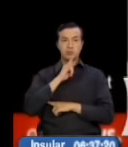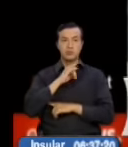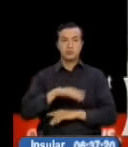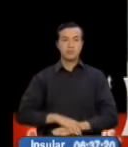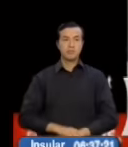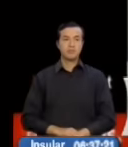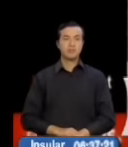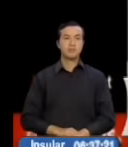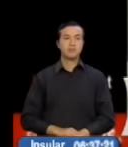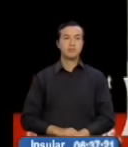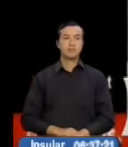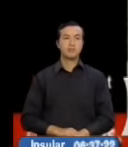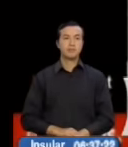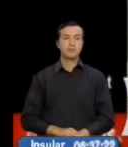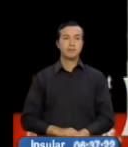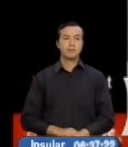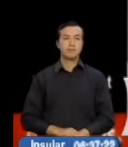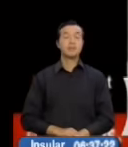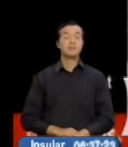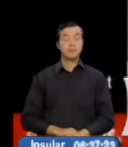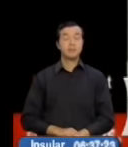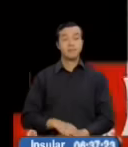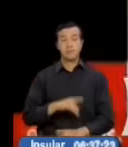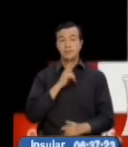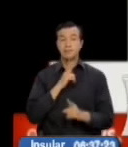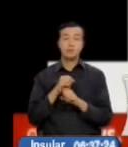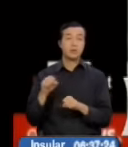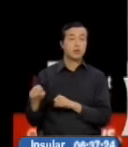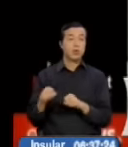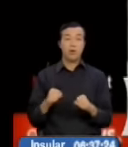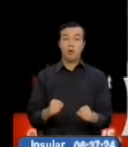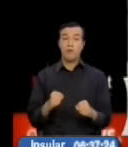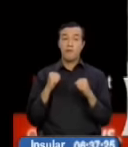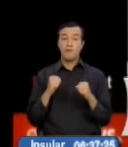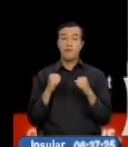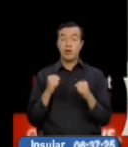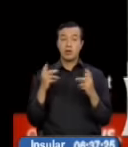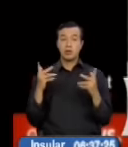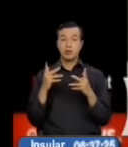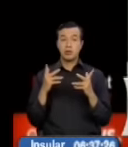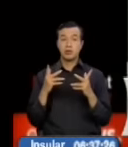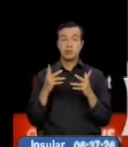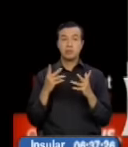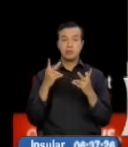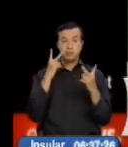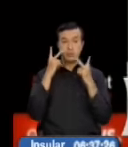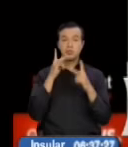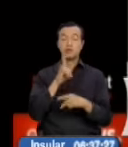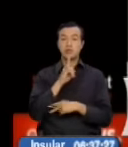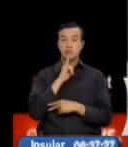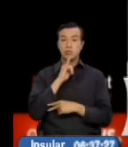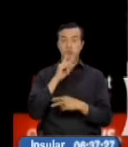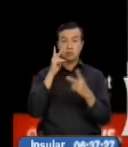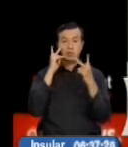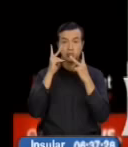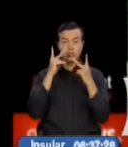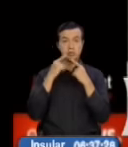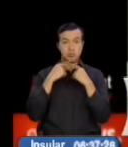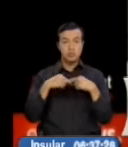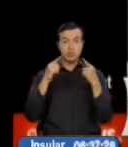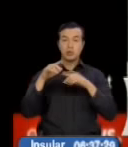Unidos. Es, por supuesto, un movimiento de gran intensidad. Según el Servicio Geológico de Estados Unidos, la actividad